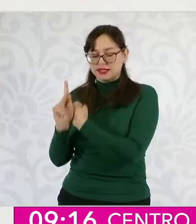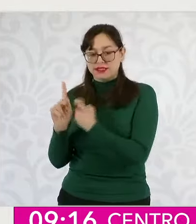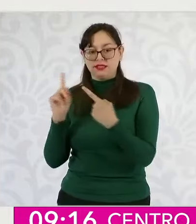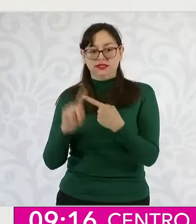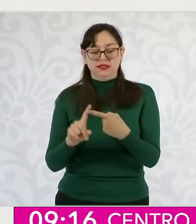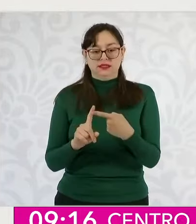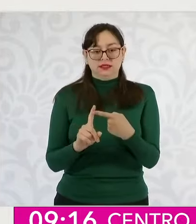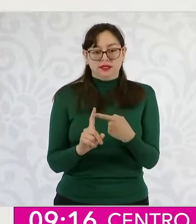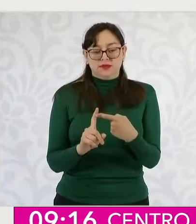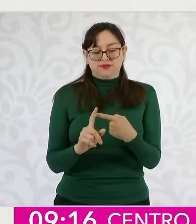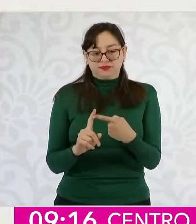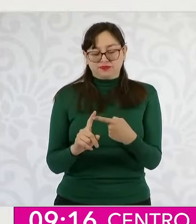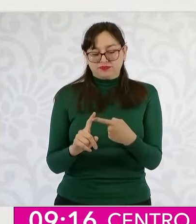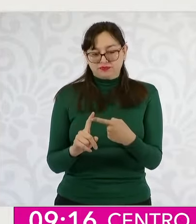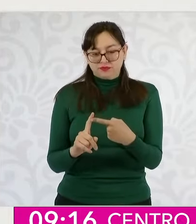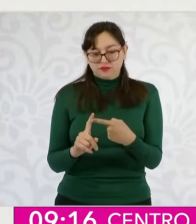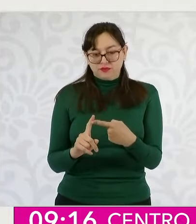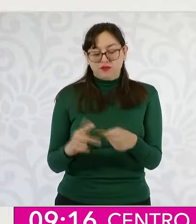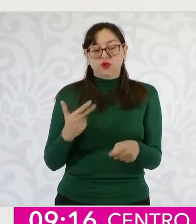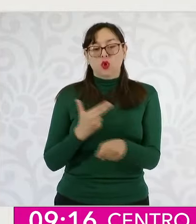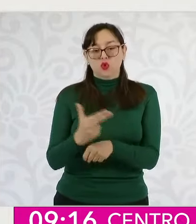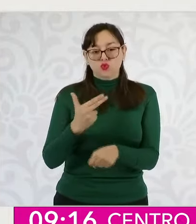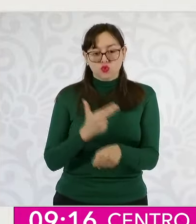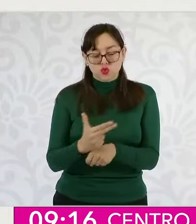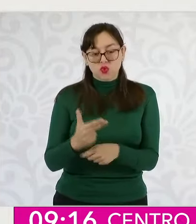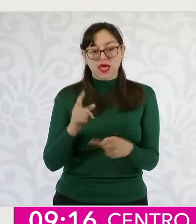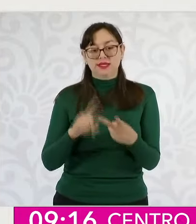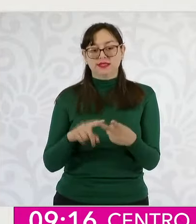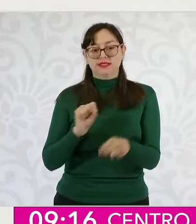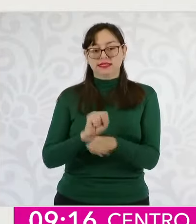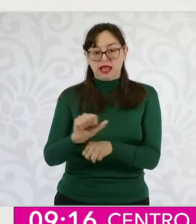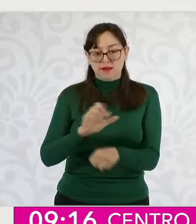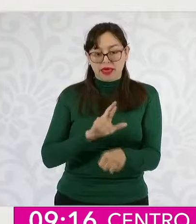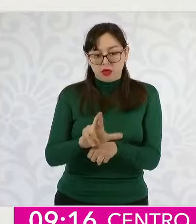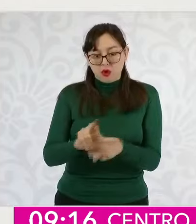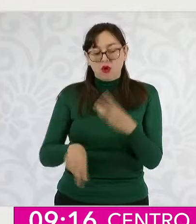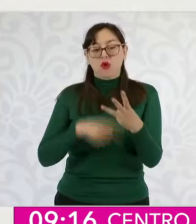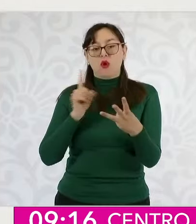Honduras, en El Salvador y en Guatemala,